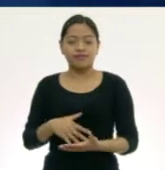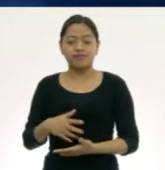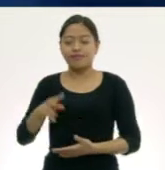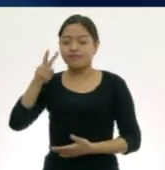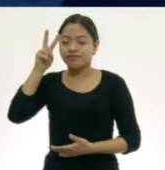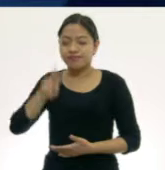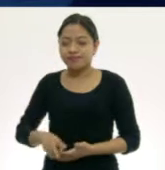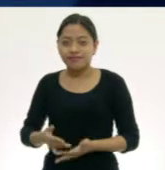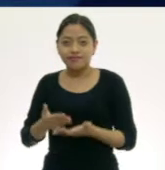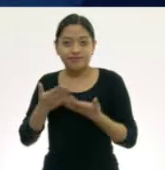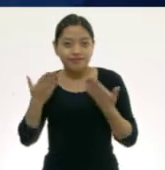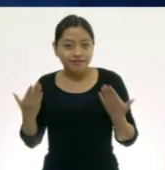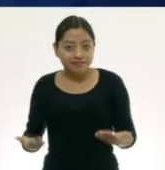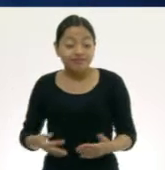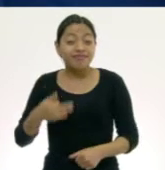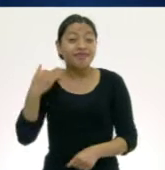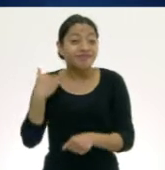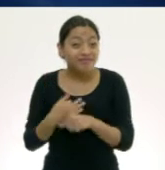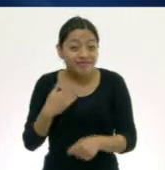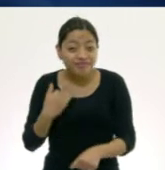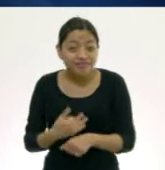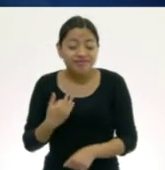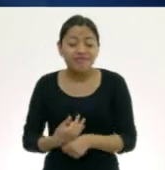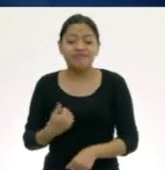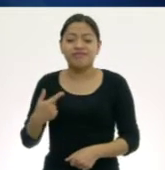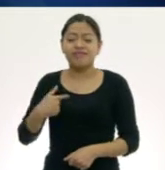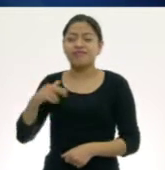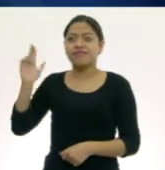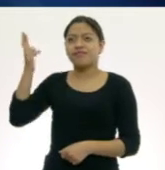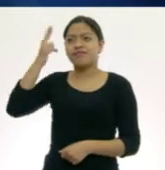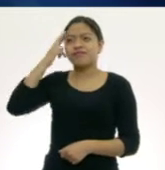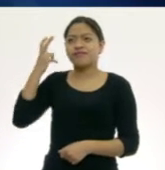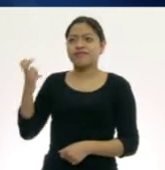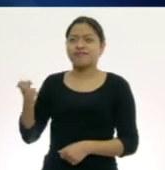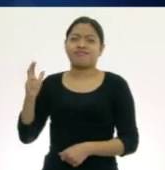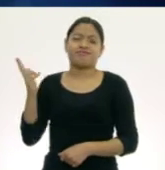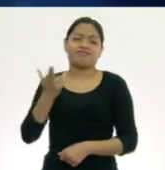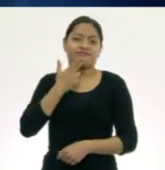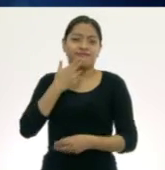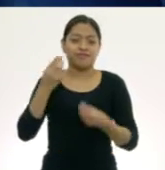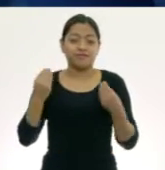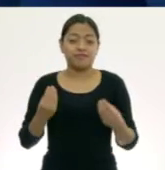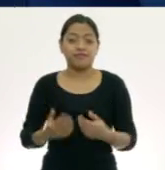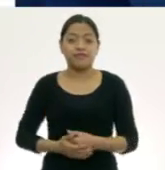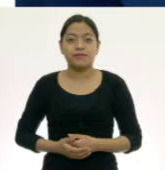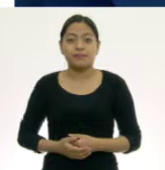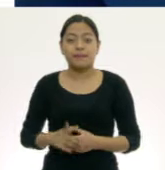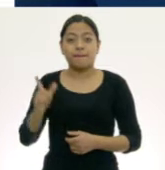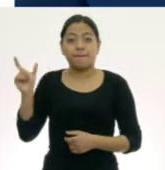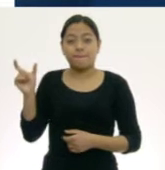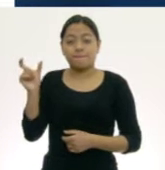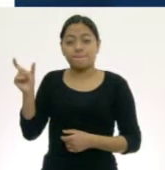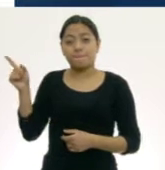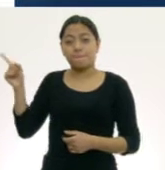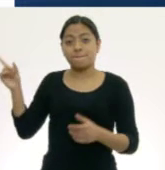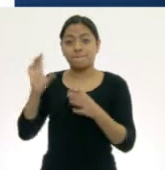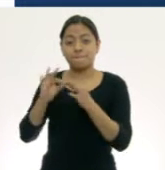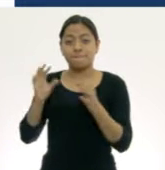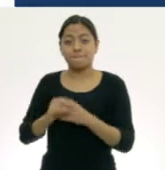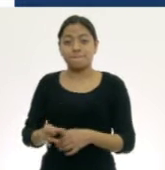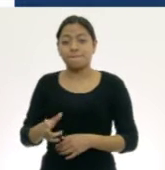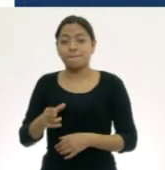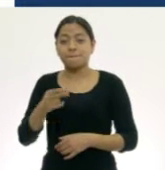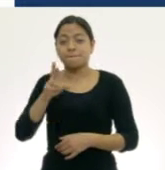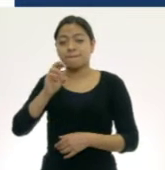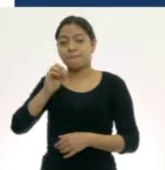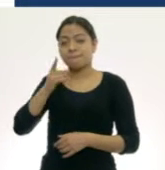que ahora mismo sigue teniendo para mí un gran significado aquello de: entre ellos iba Rodrigo,